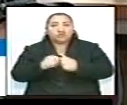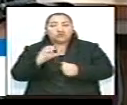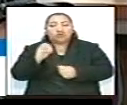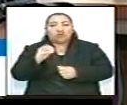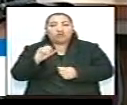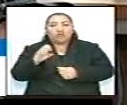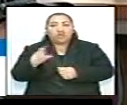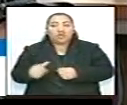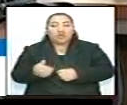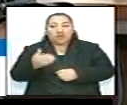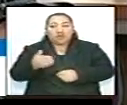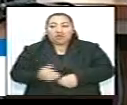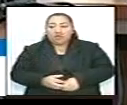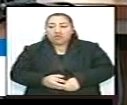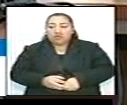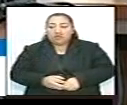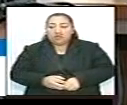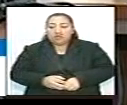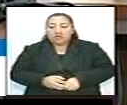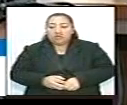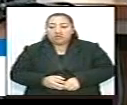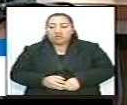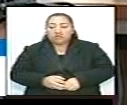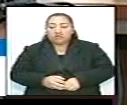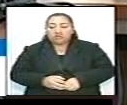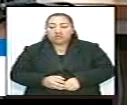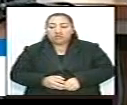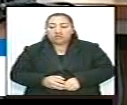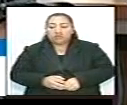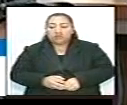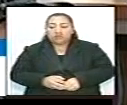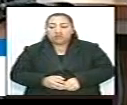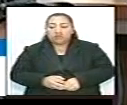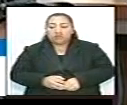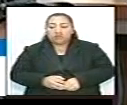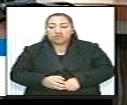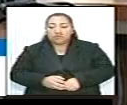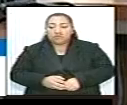oficialía, por la oficina de oficialía mayor.